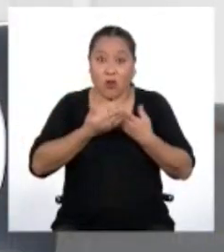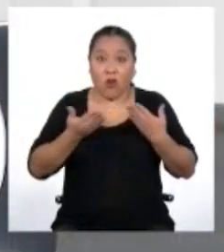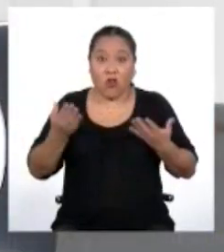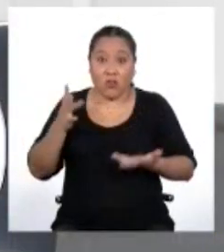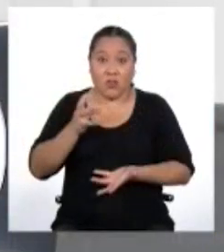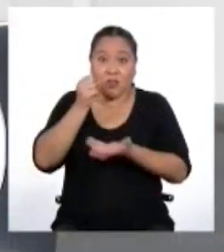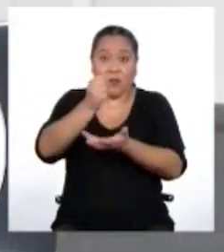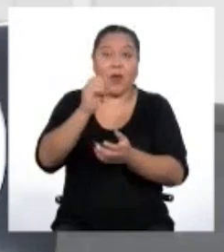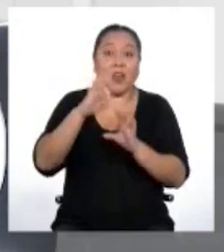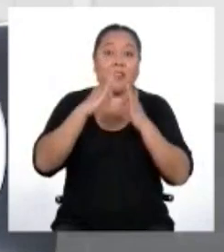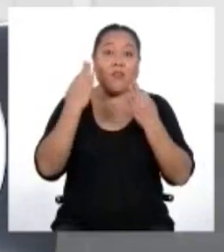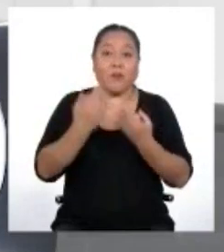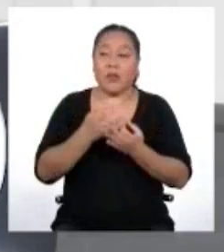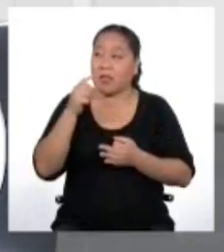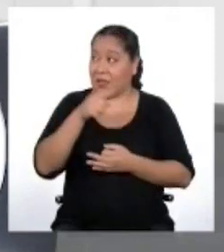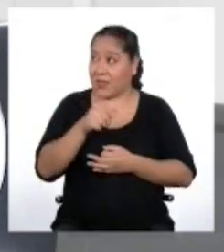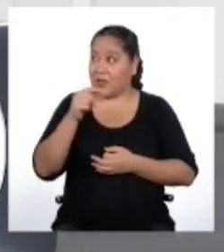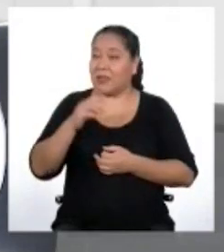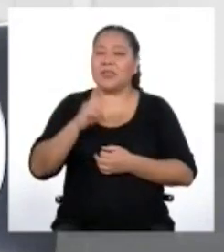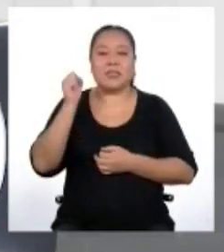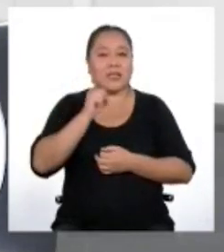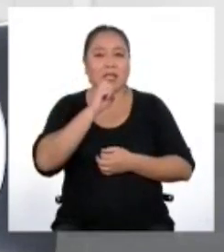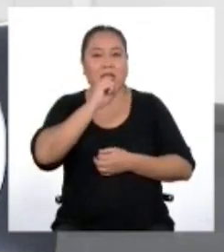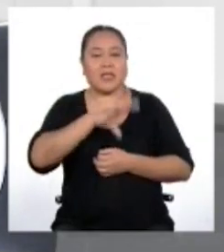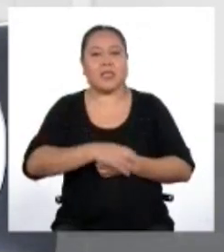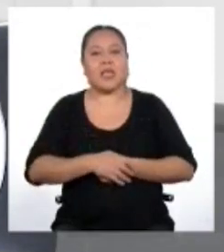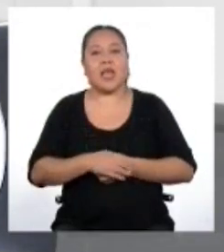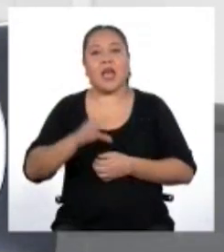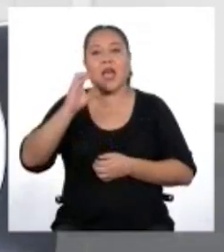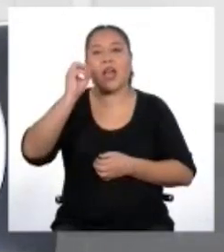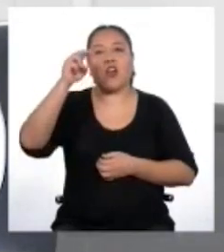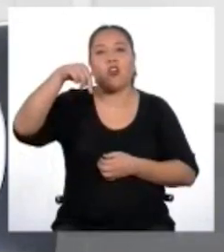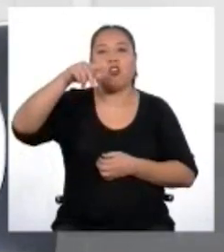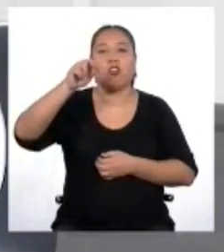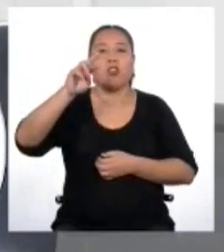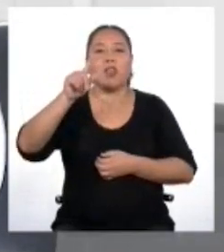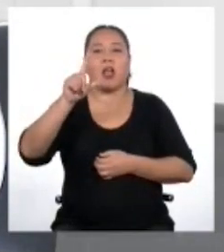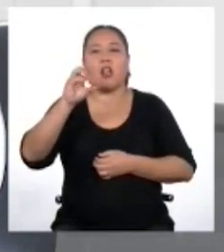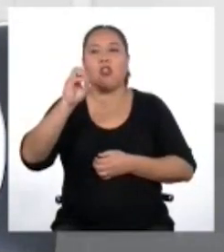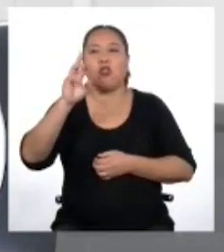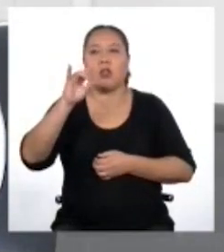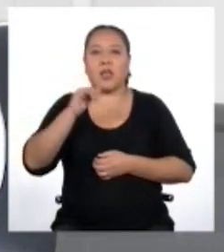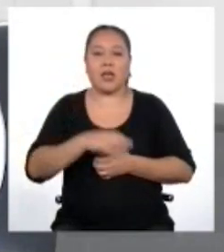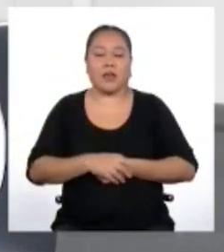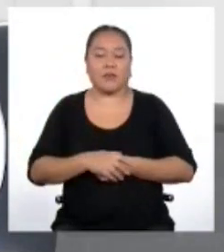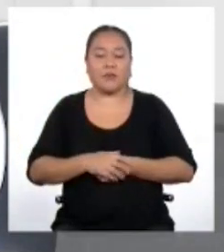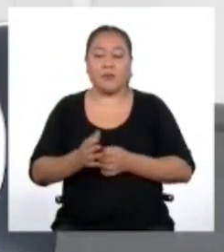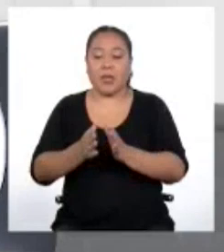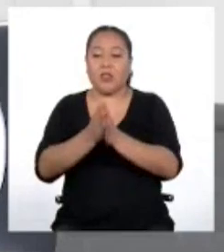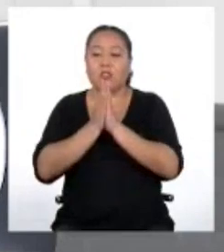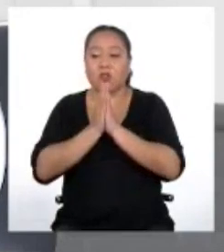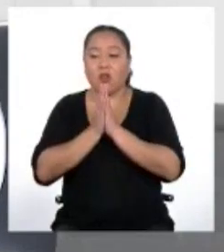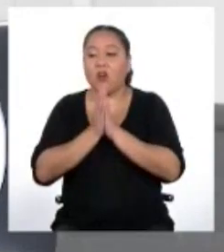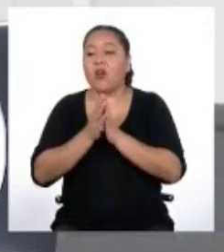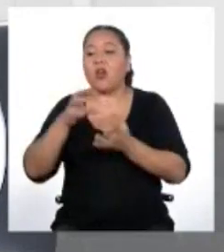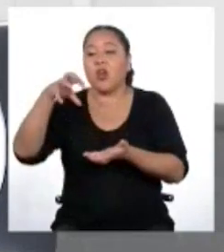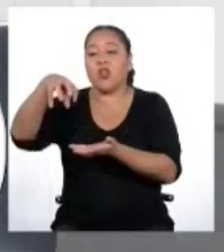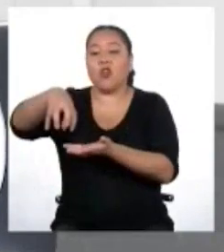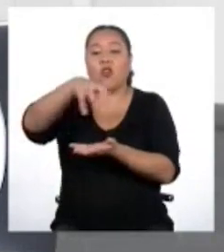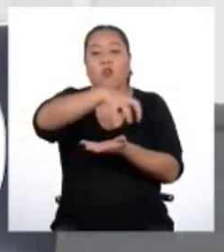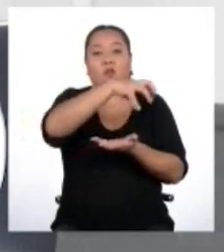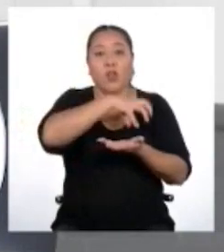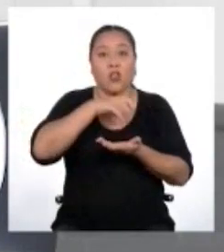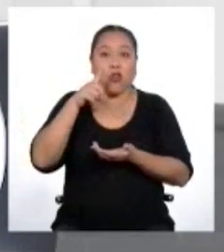me acuerdo. La que decía que la Contraloría General le pidió a las autoridades de los gobiernos locales que cumplan con las reglas